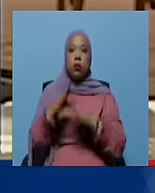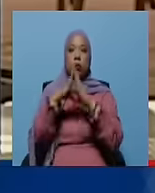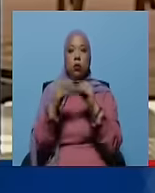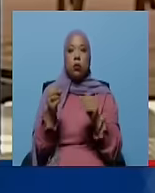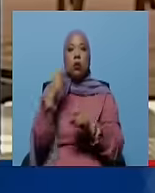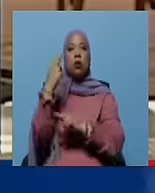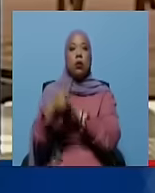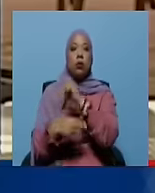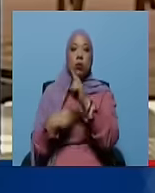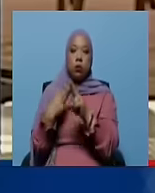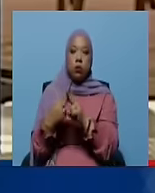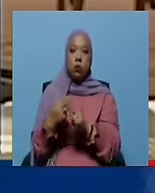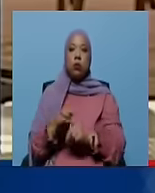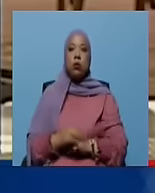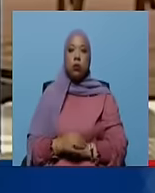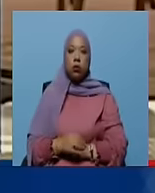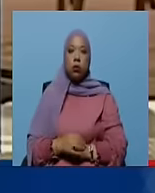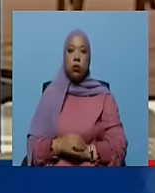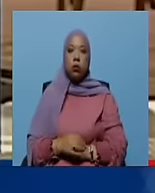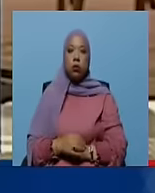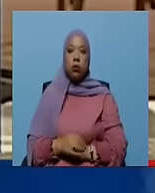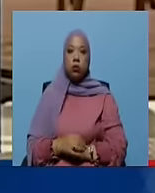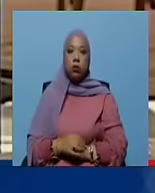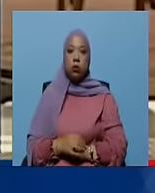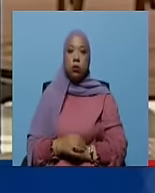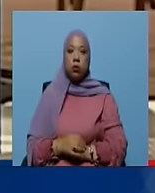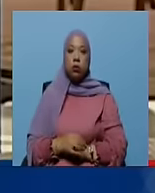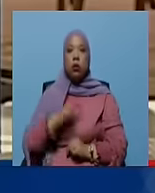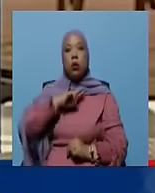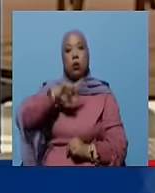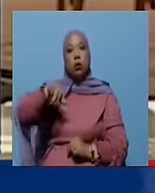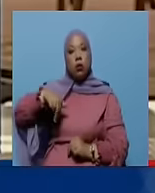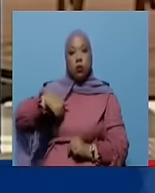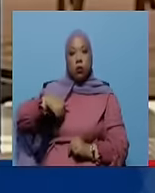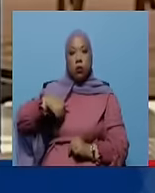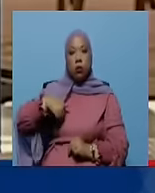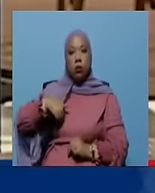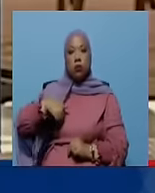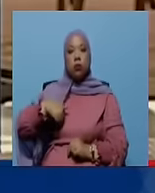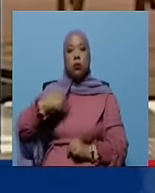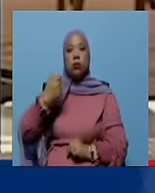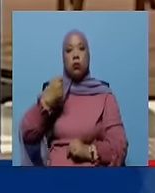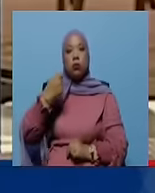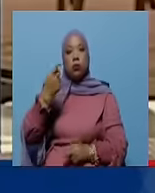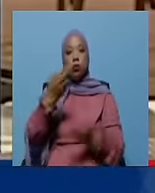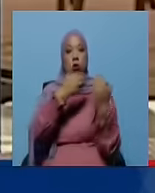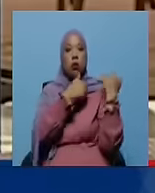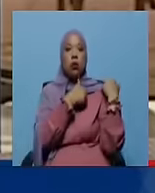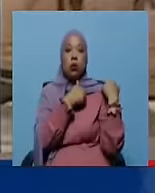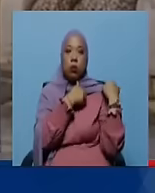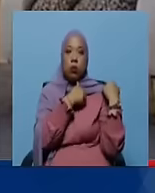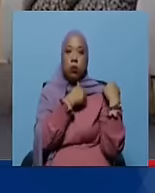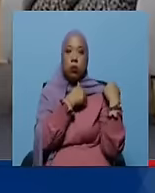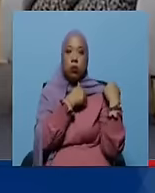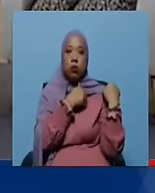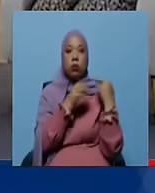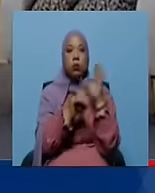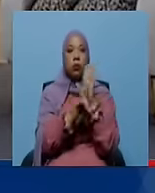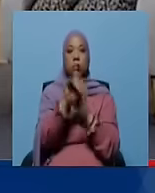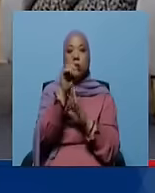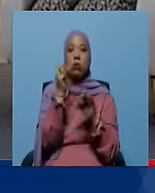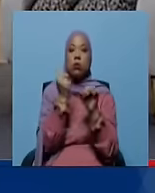la humanidad. Así que para nosotros es un gran reto